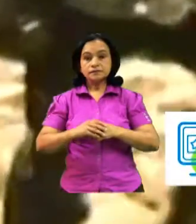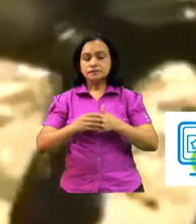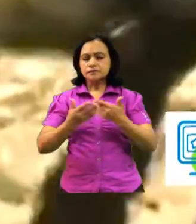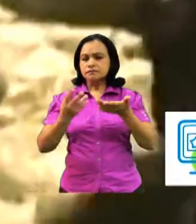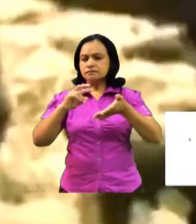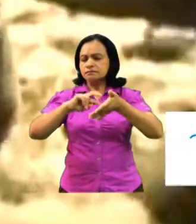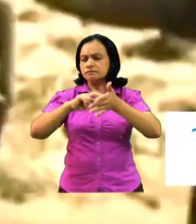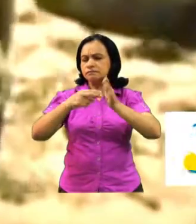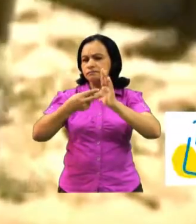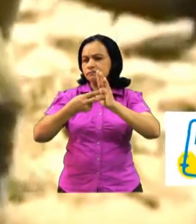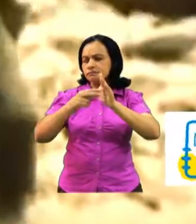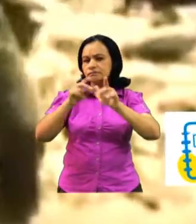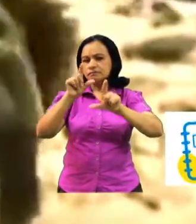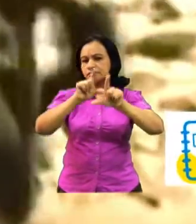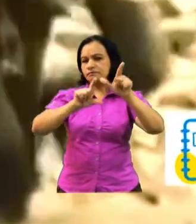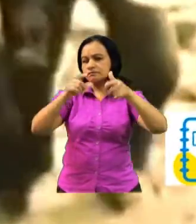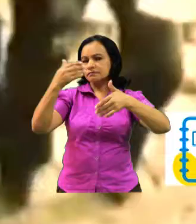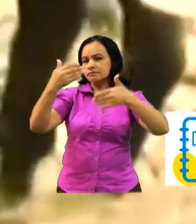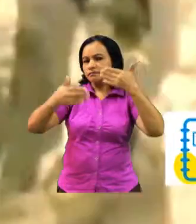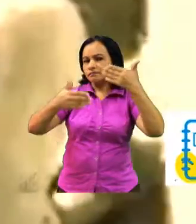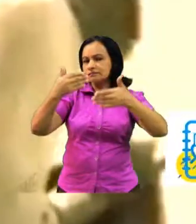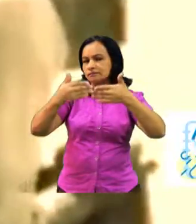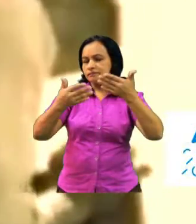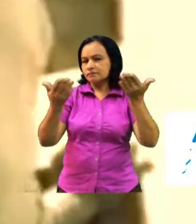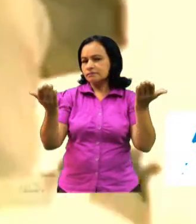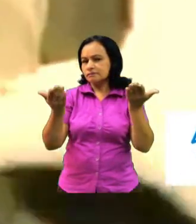¿Qué es el lenguaje de señas?